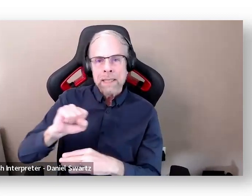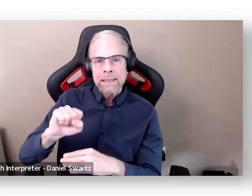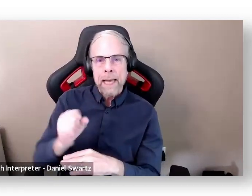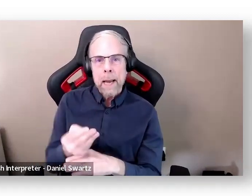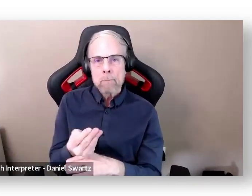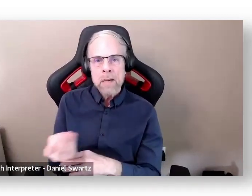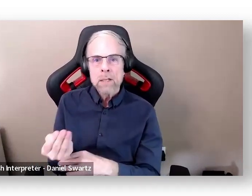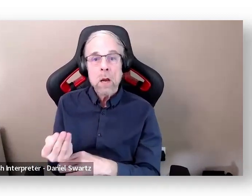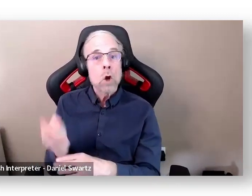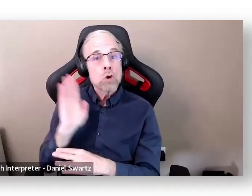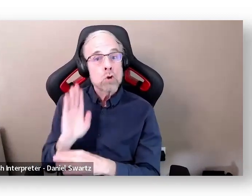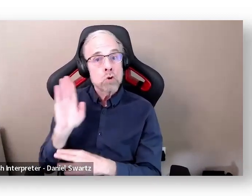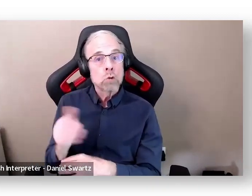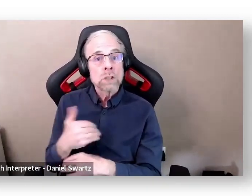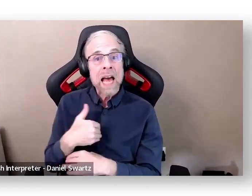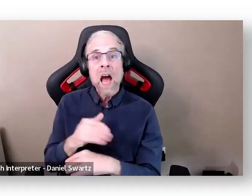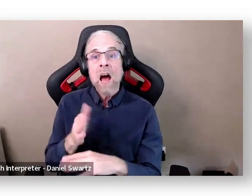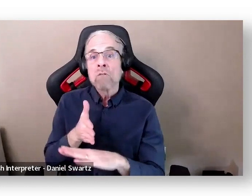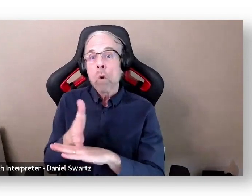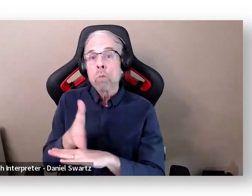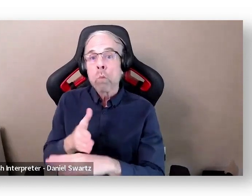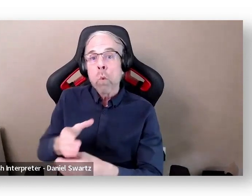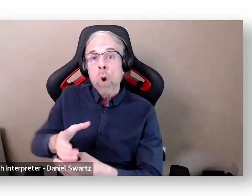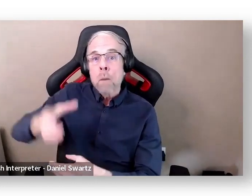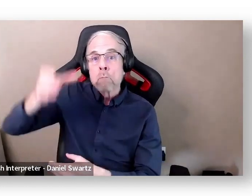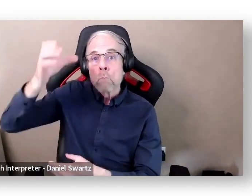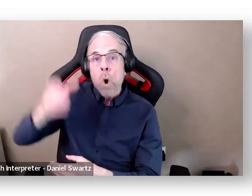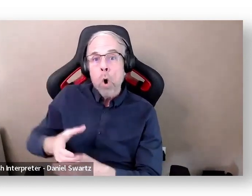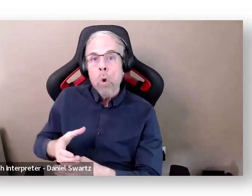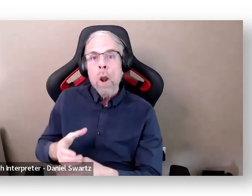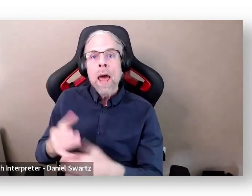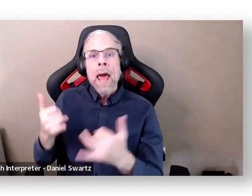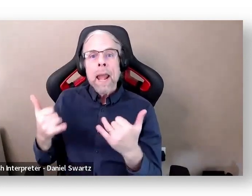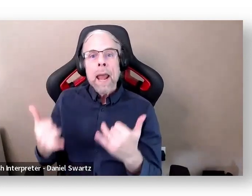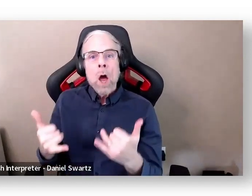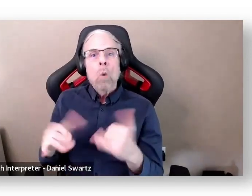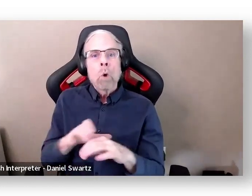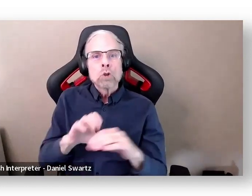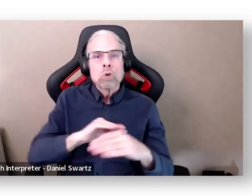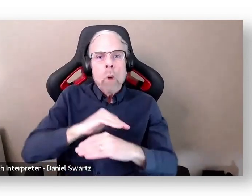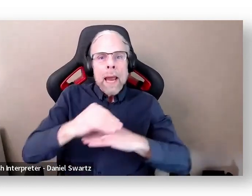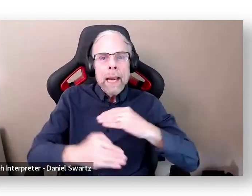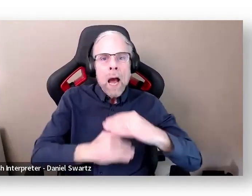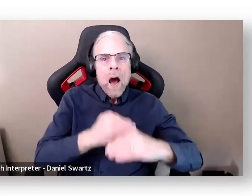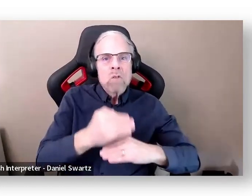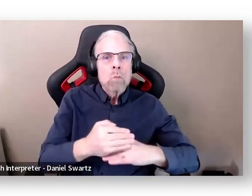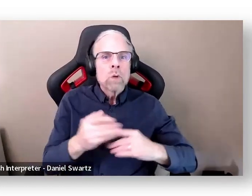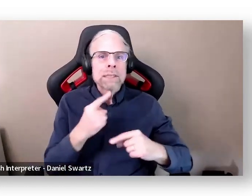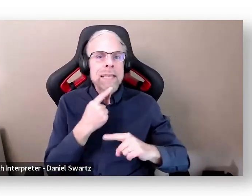diseño para material más resistente. Entonces, cuando teníamos postes de madera,